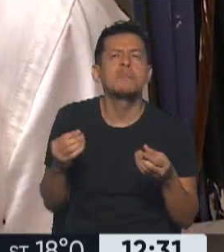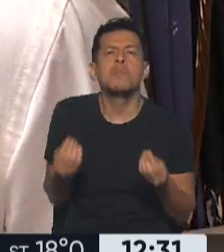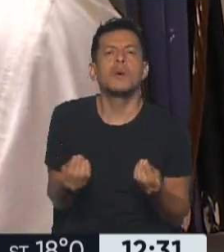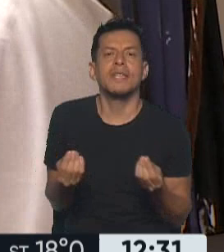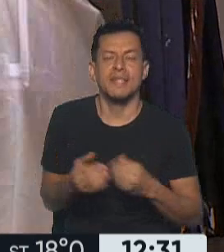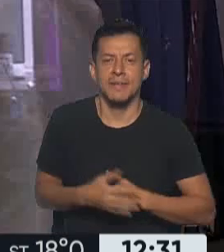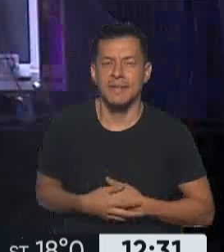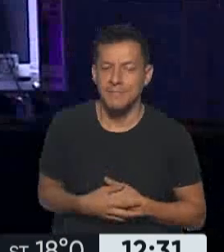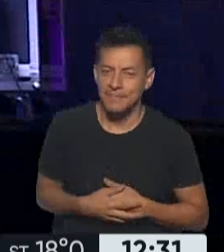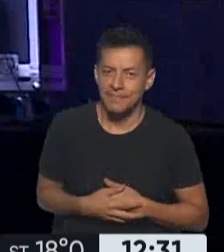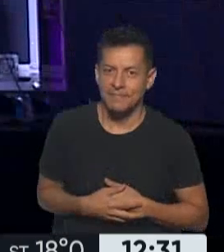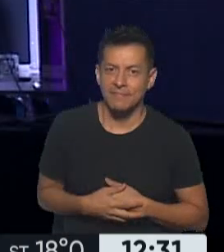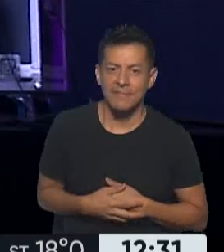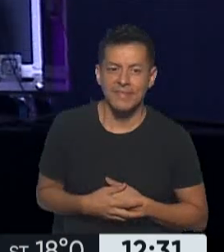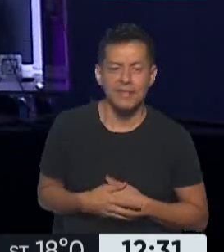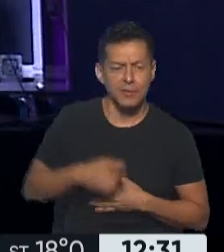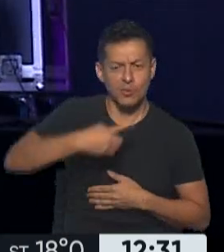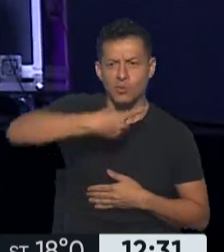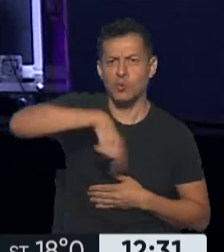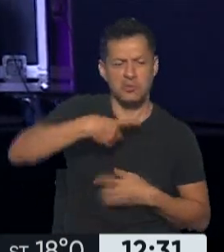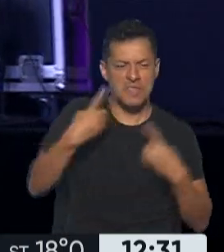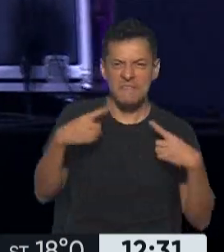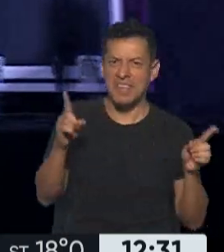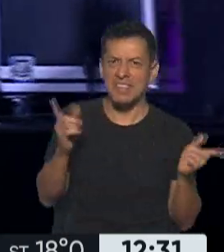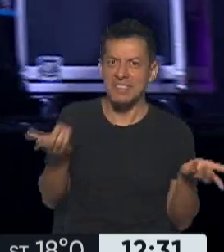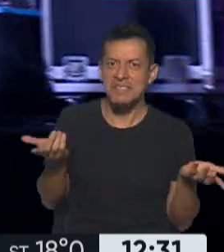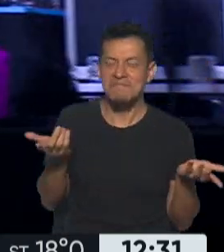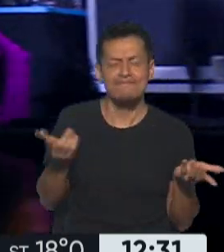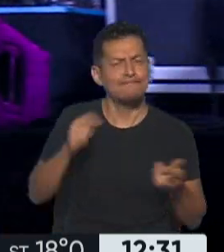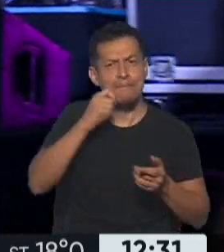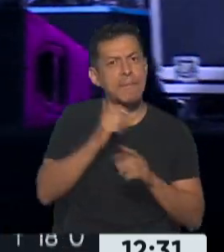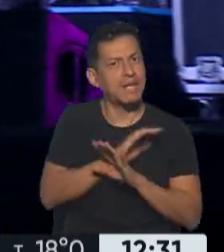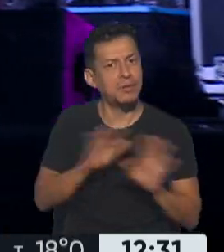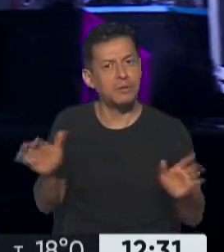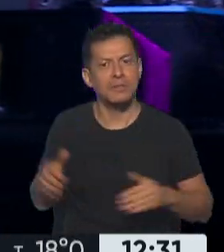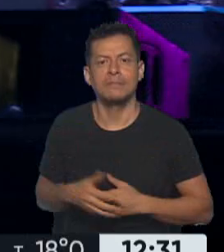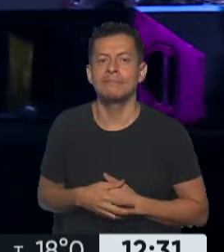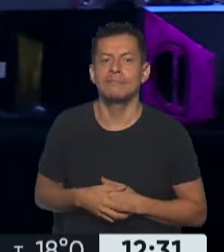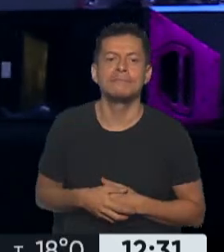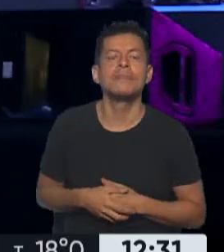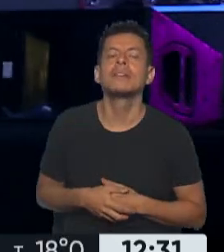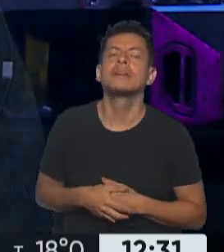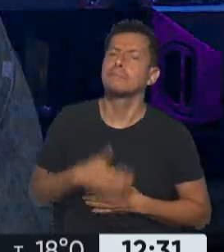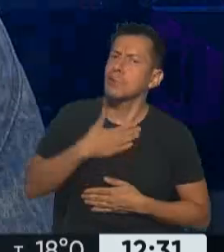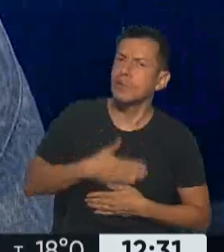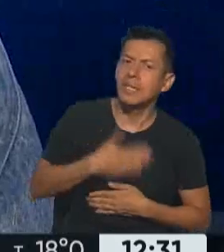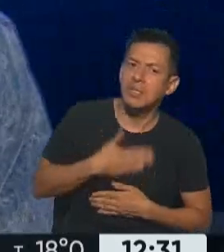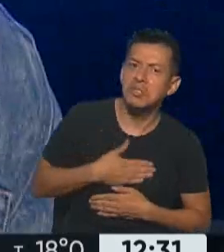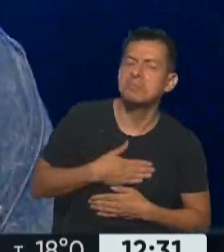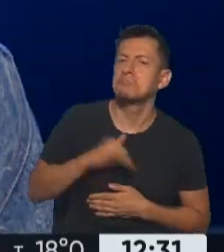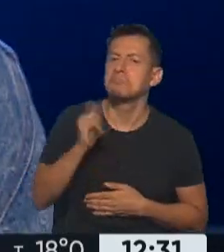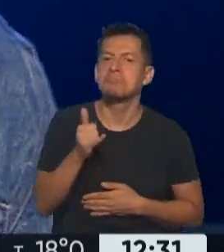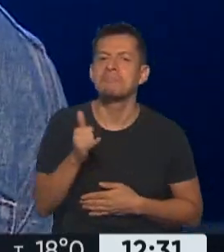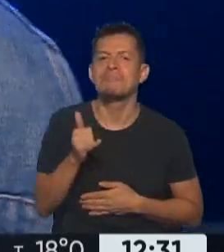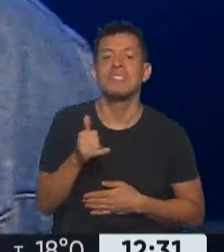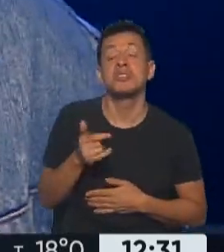sino desde otro lugar nuestro, y es maravilloso, es fantástico. Muy contento, la verdad. Entré